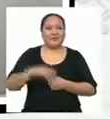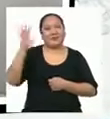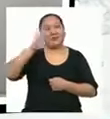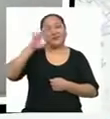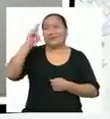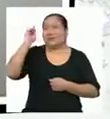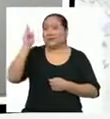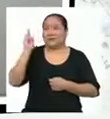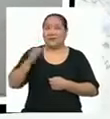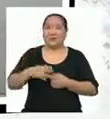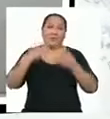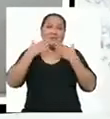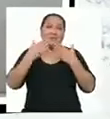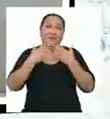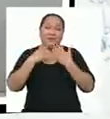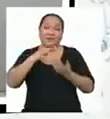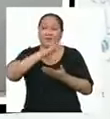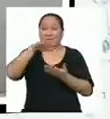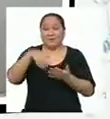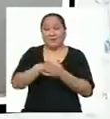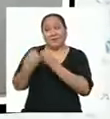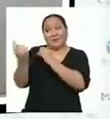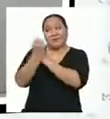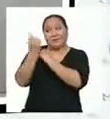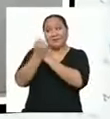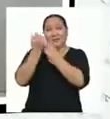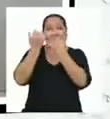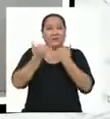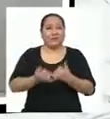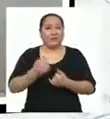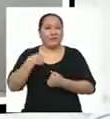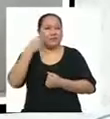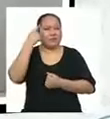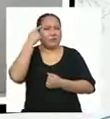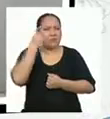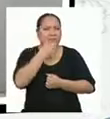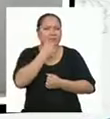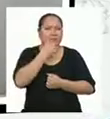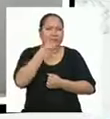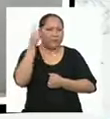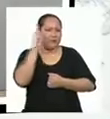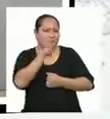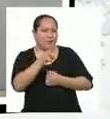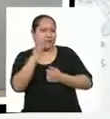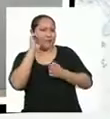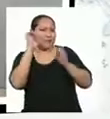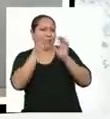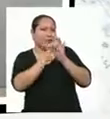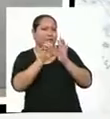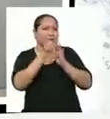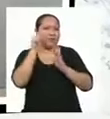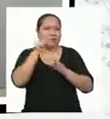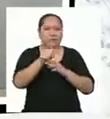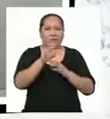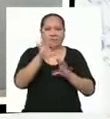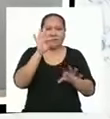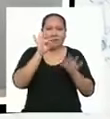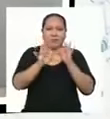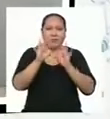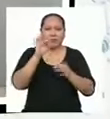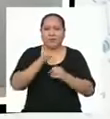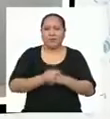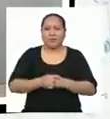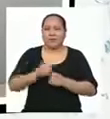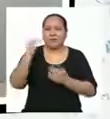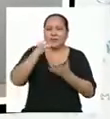Hola profesor, muchas gracias por todo lo que nos ha enseñado hoy. Me fijé en una cosa en el ejemplo que estuvimos viendo, en el que hablaron de las notas de los